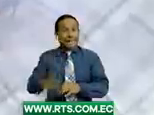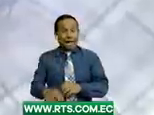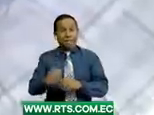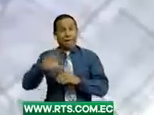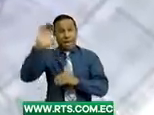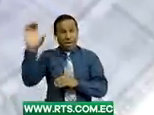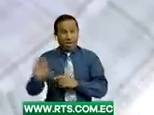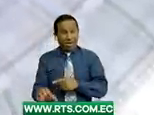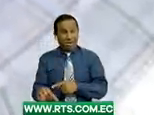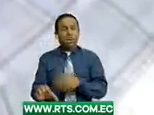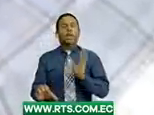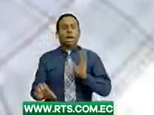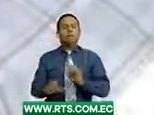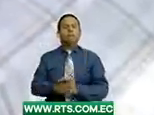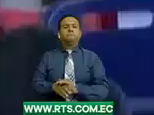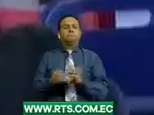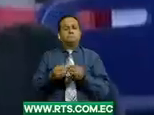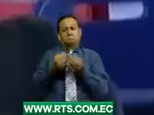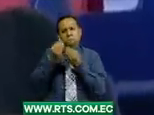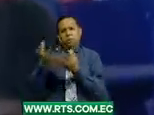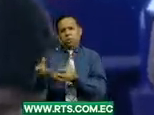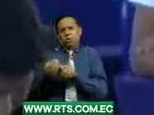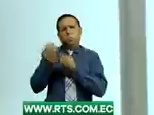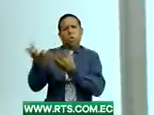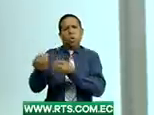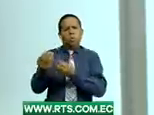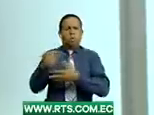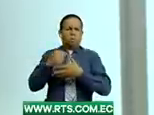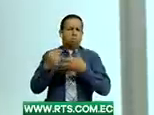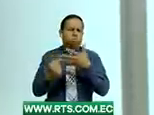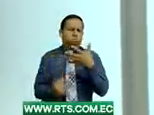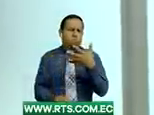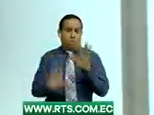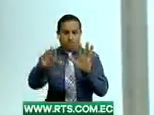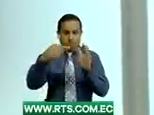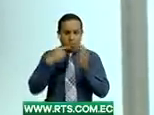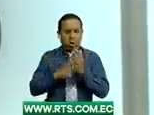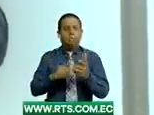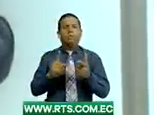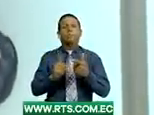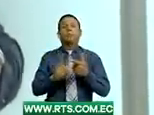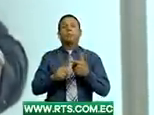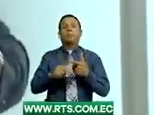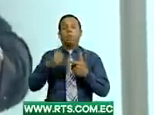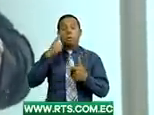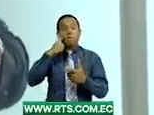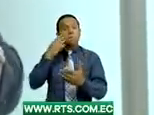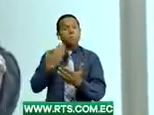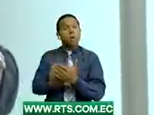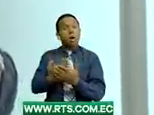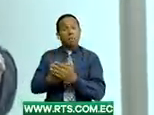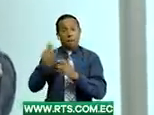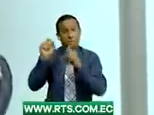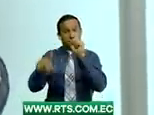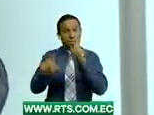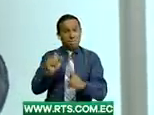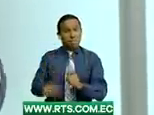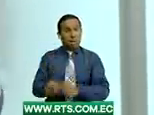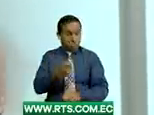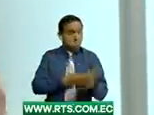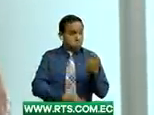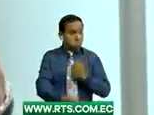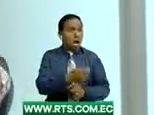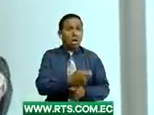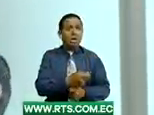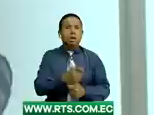pasada, pero en la mesa se develaron más novedades. Se vendían las pruebas en 80 y 100 dólares,